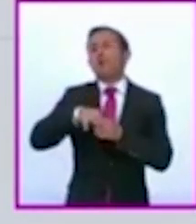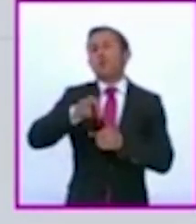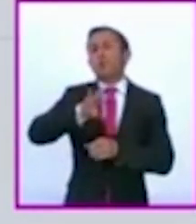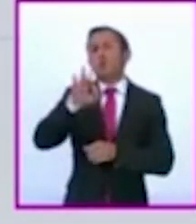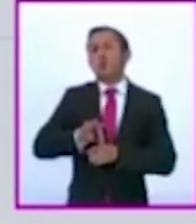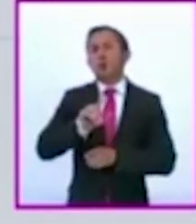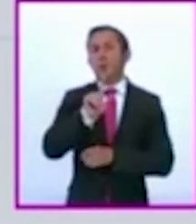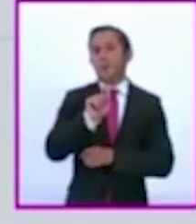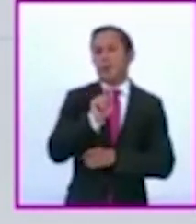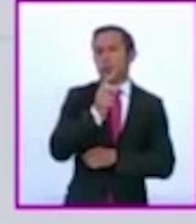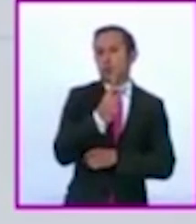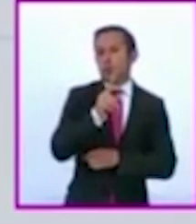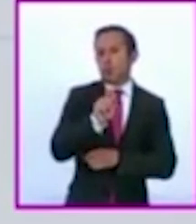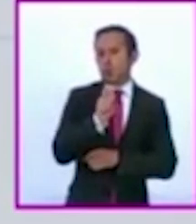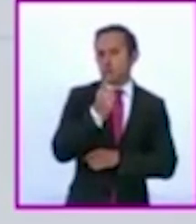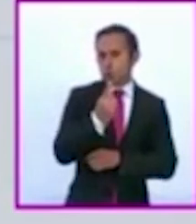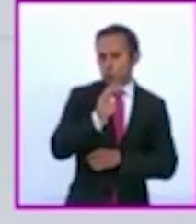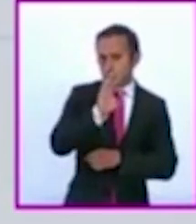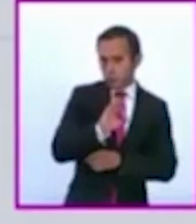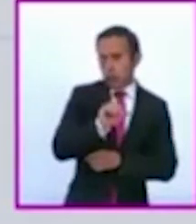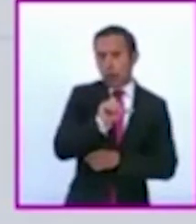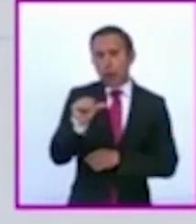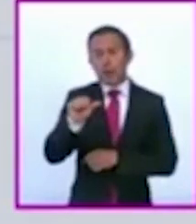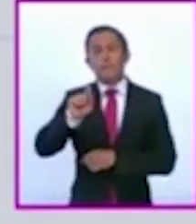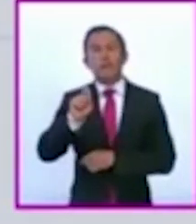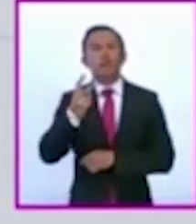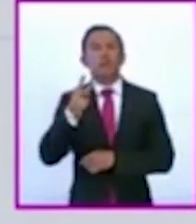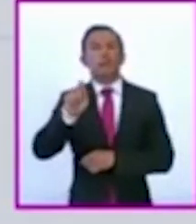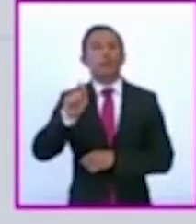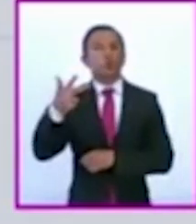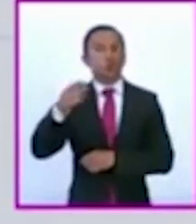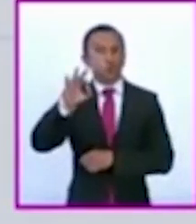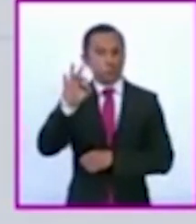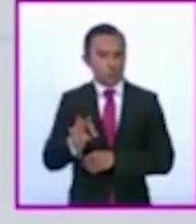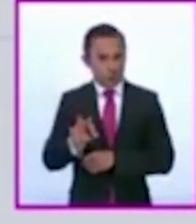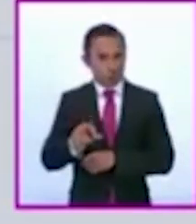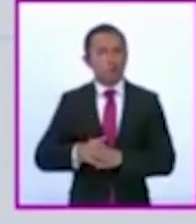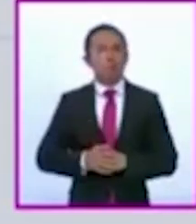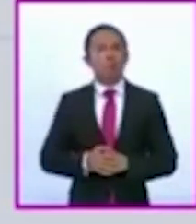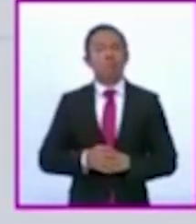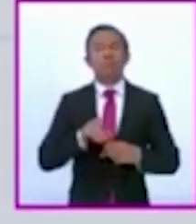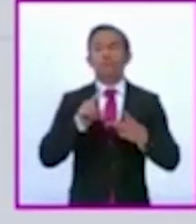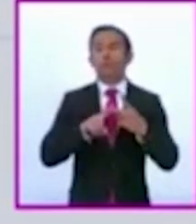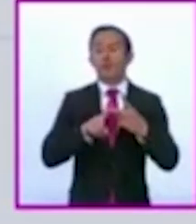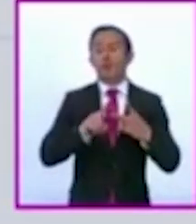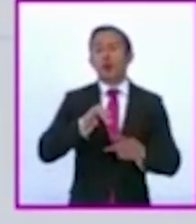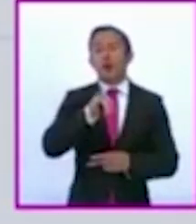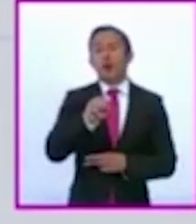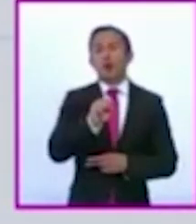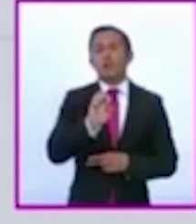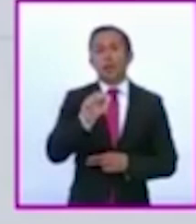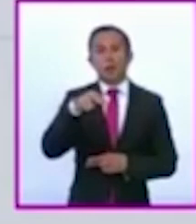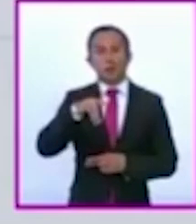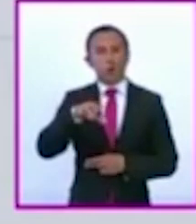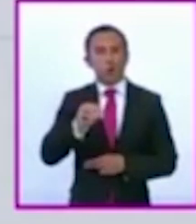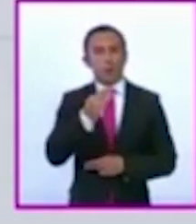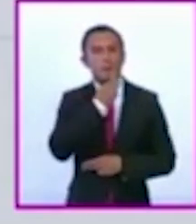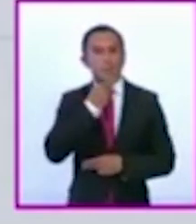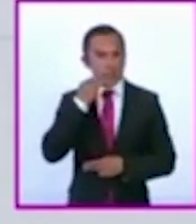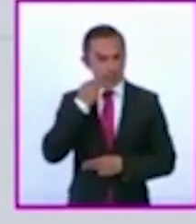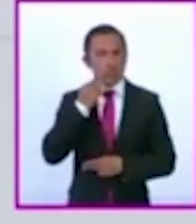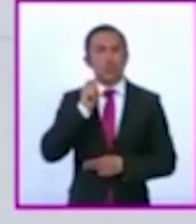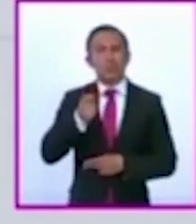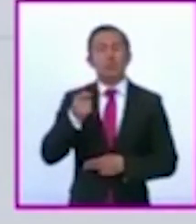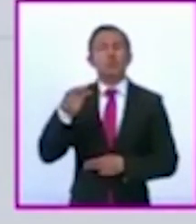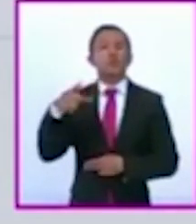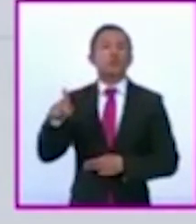22.1 y el 22.8 por ciento jose antonio meade kuribreña candidato de la coalición